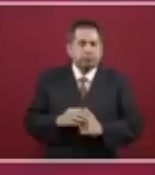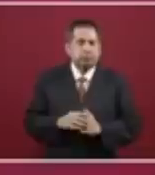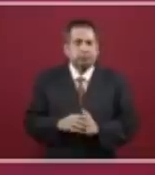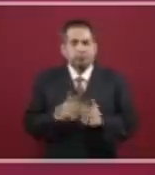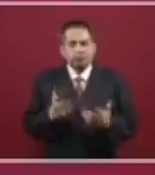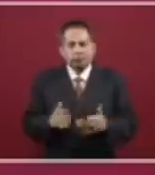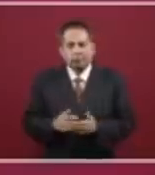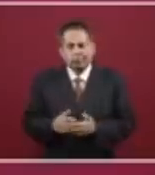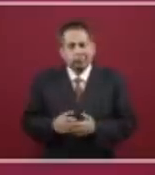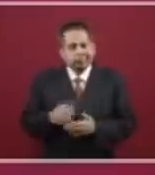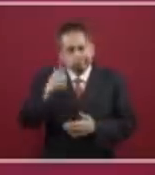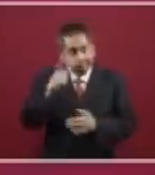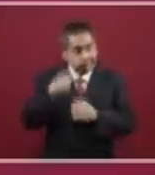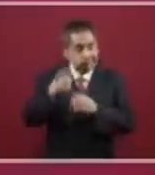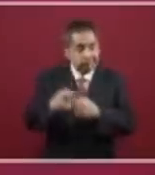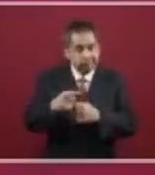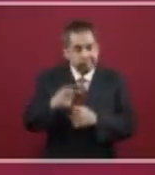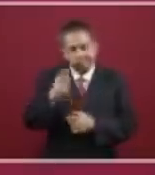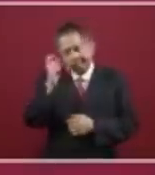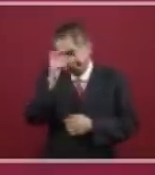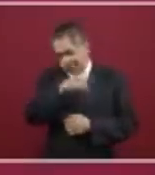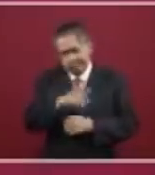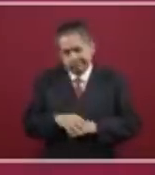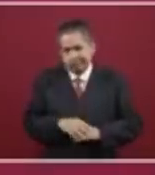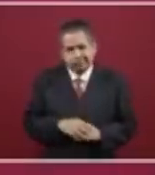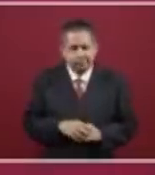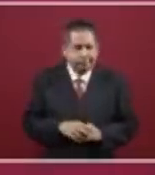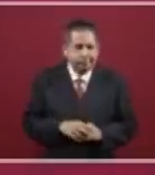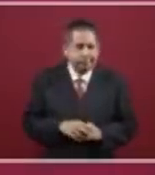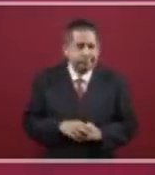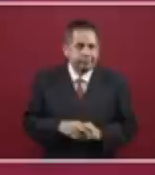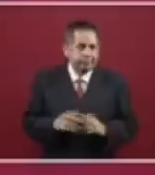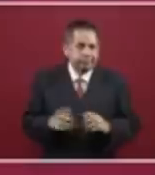Es muy difícil que